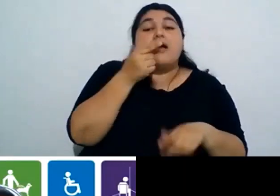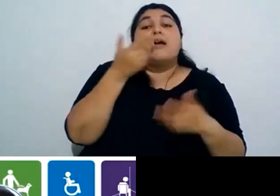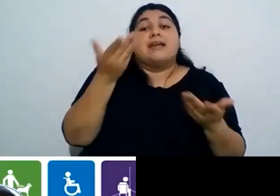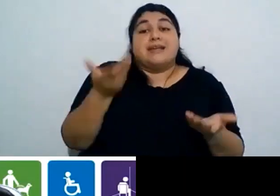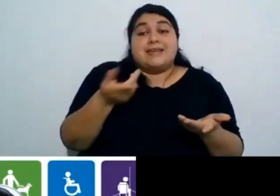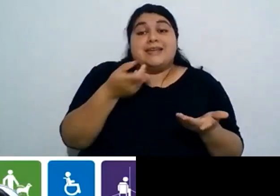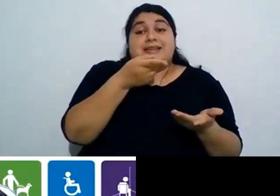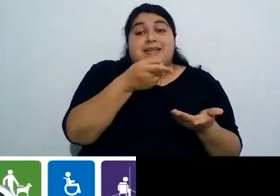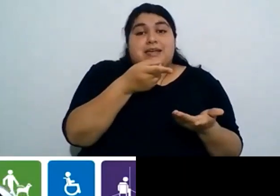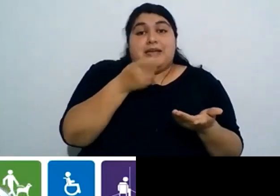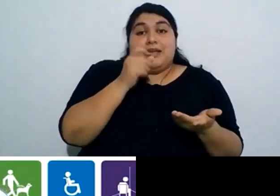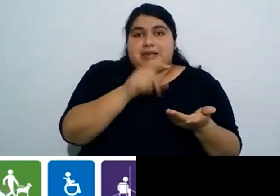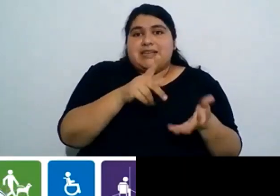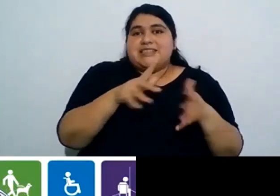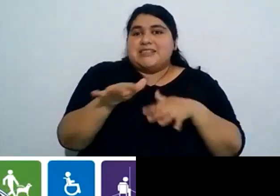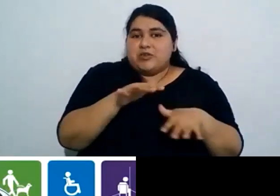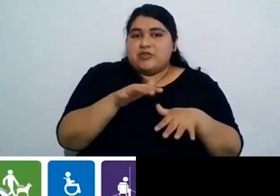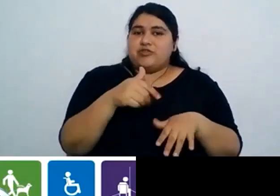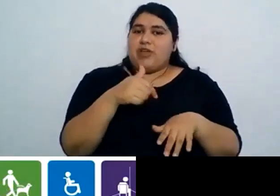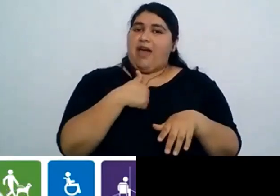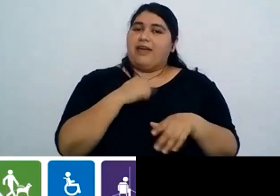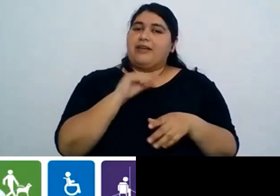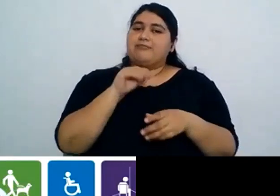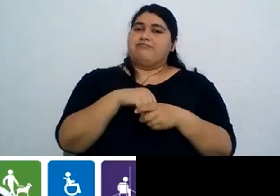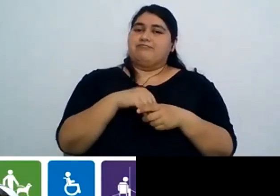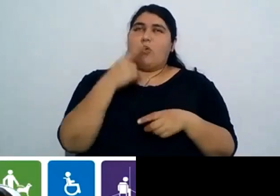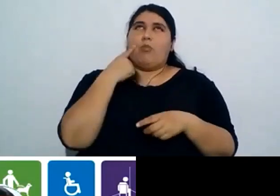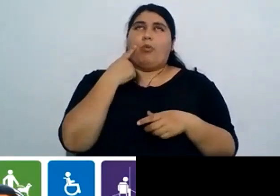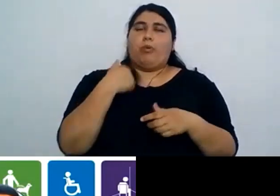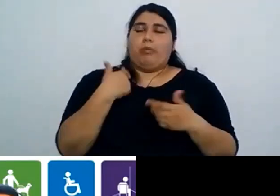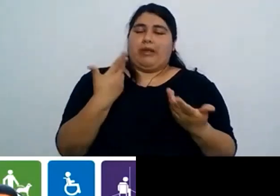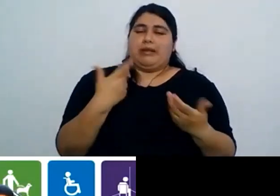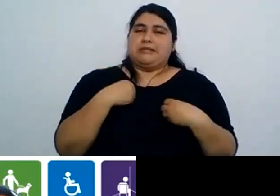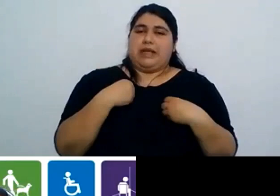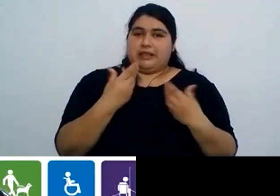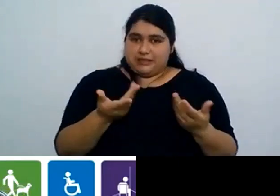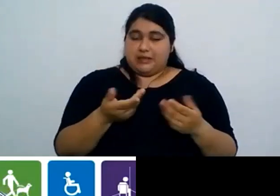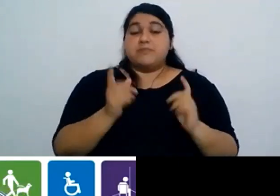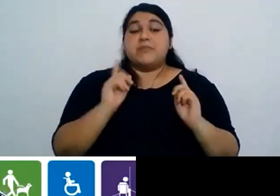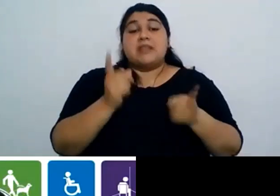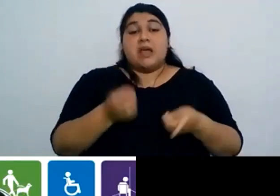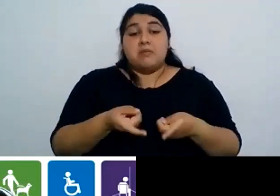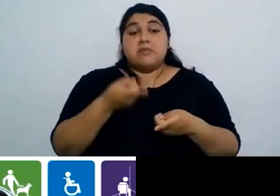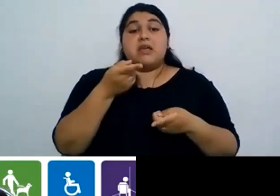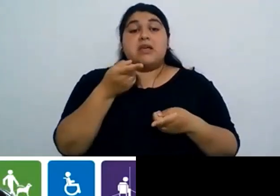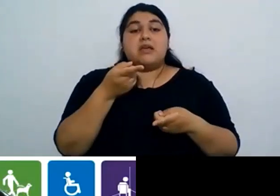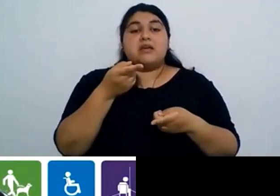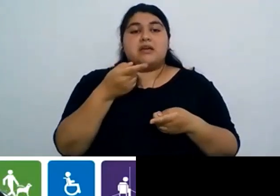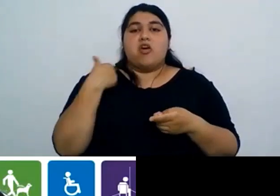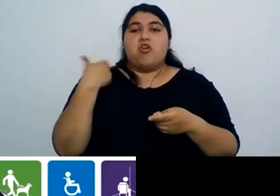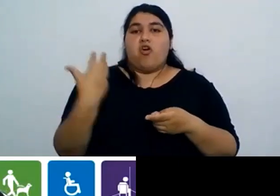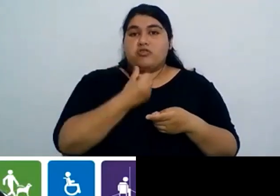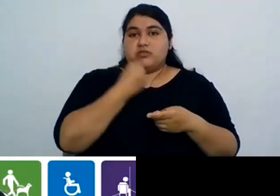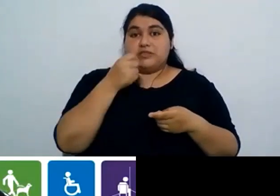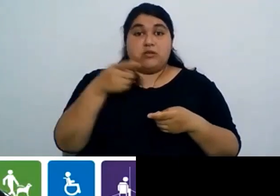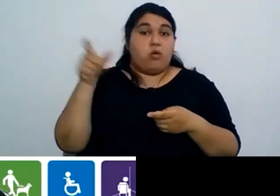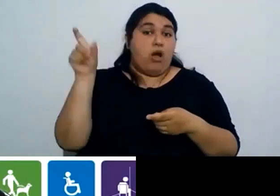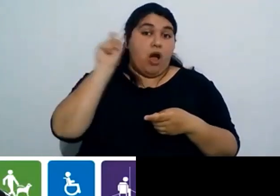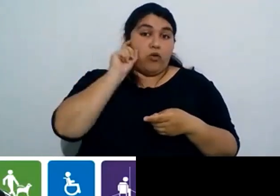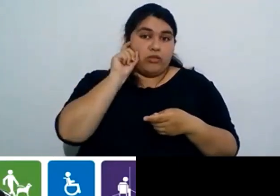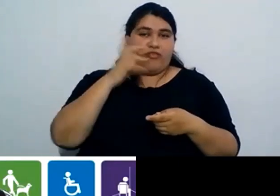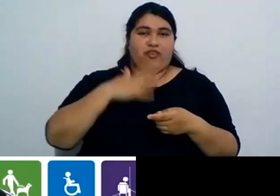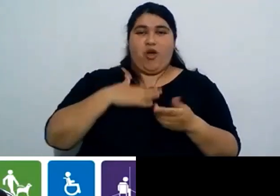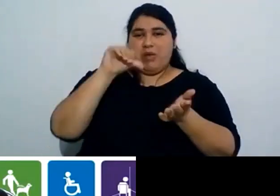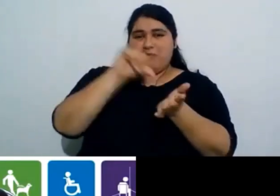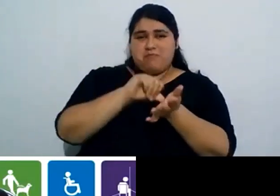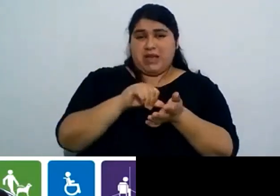lo vivo en carne propia. La segunda cosa que hemos logrado hacer para cerrar es que he conseguido estos dos audífonos que en mi país cuestan